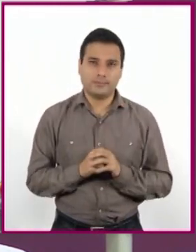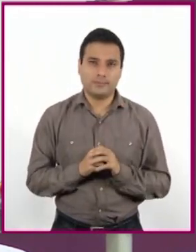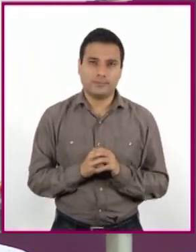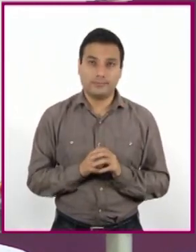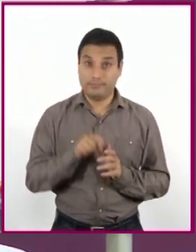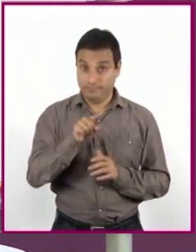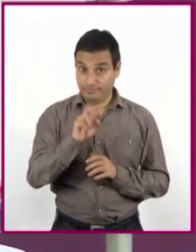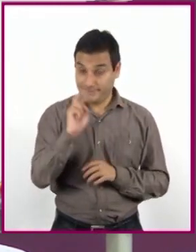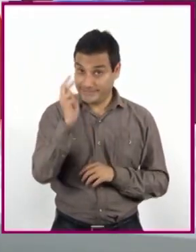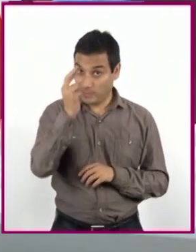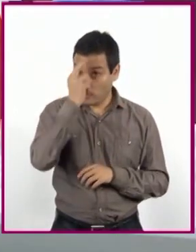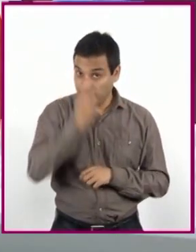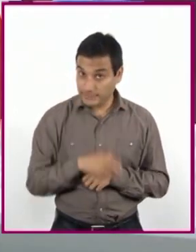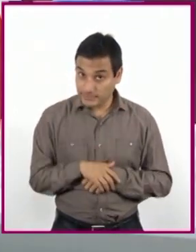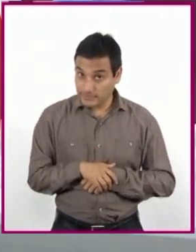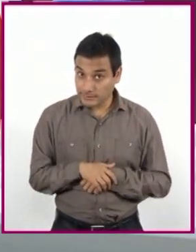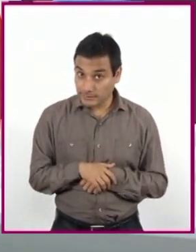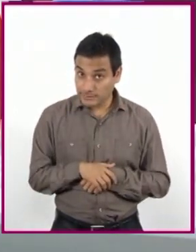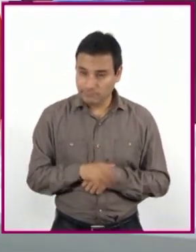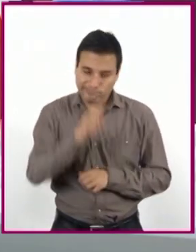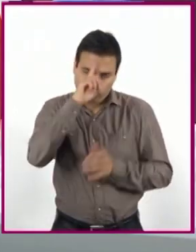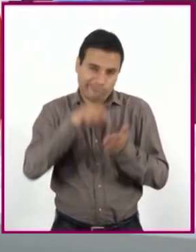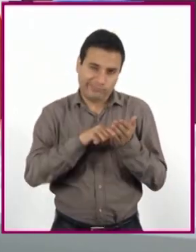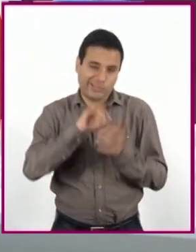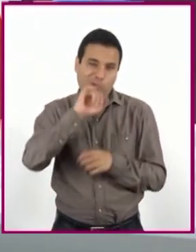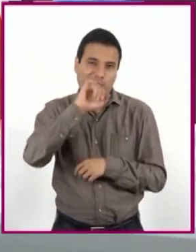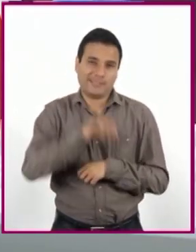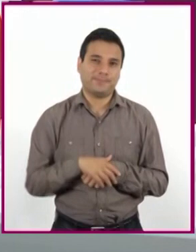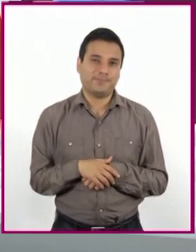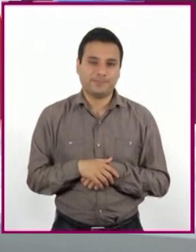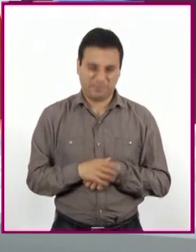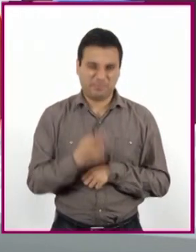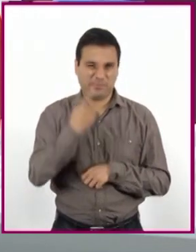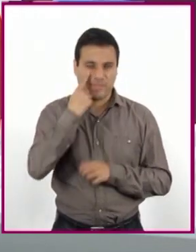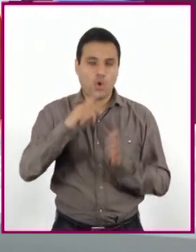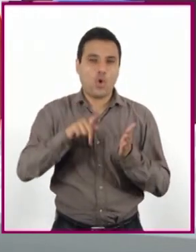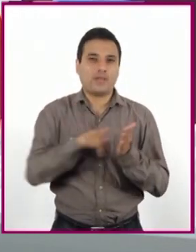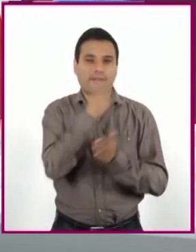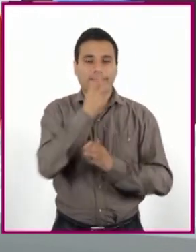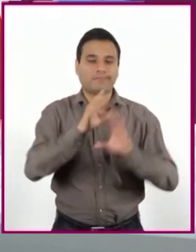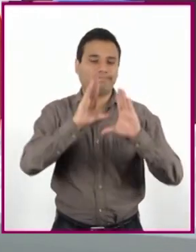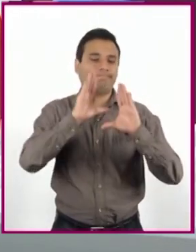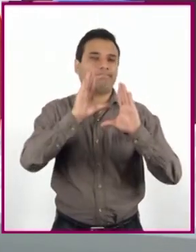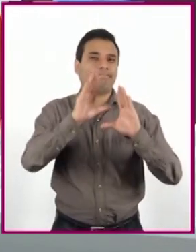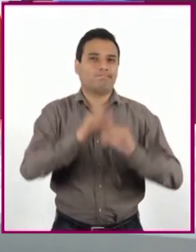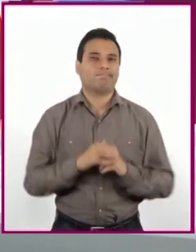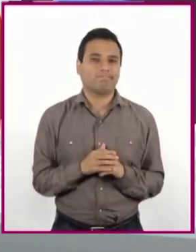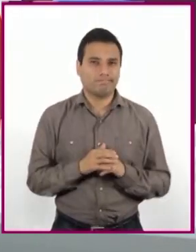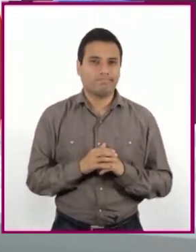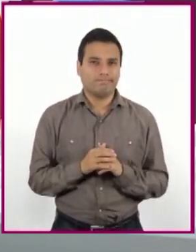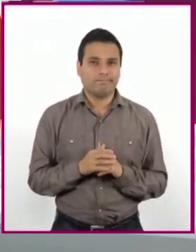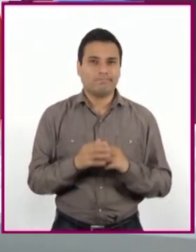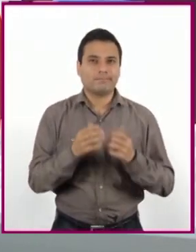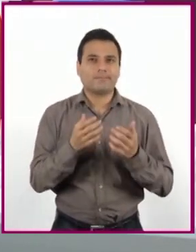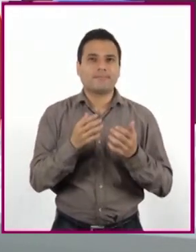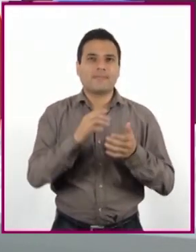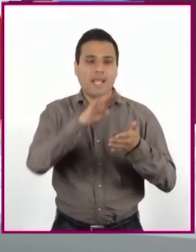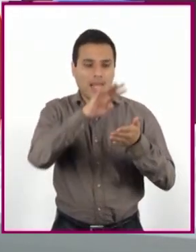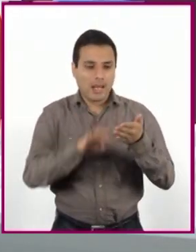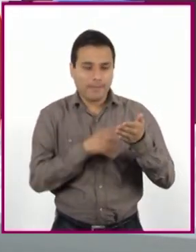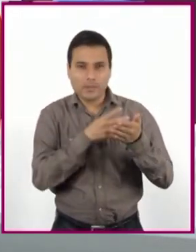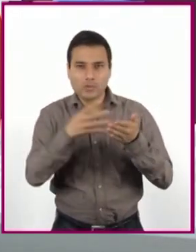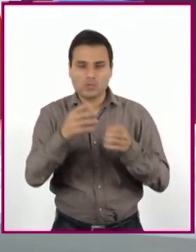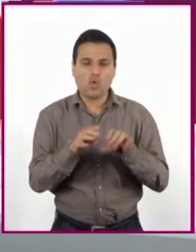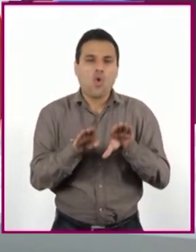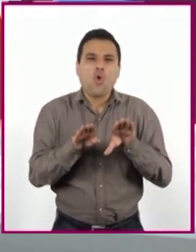recuerdan? Seguramente sí, pero reafirmemos para no equivocarnos. Los elementos químicos se